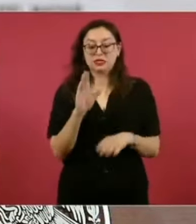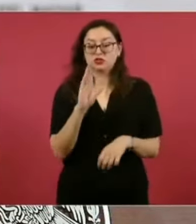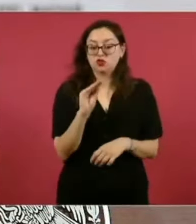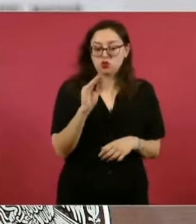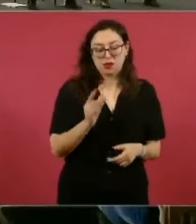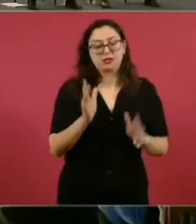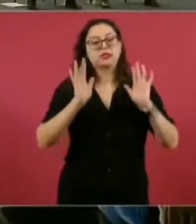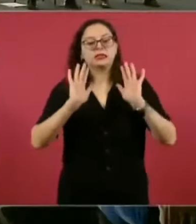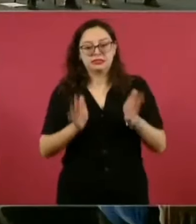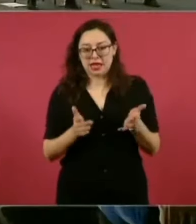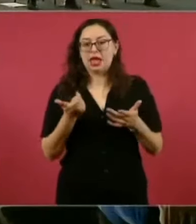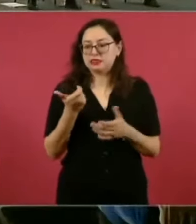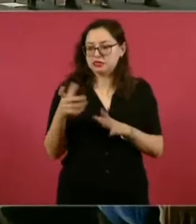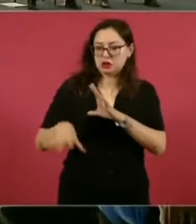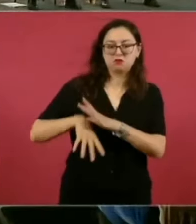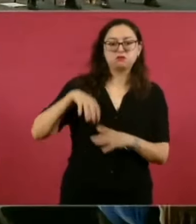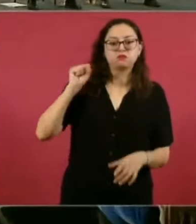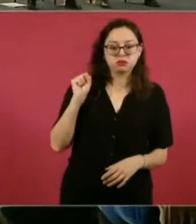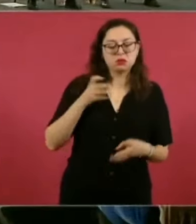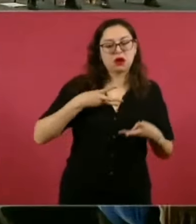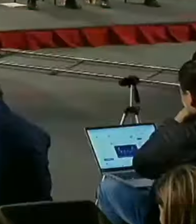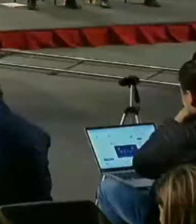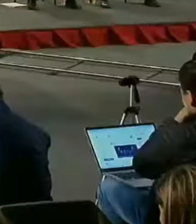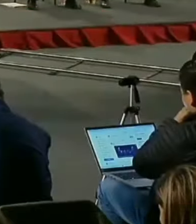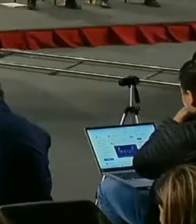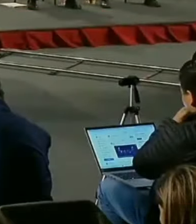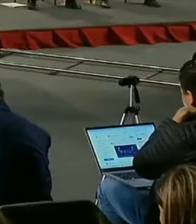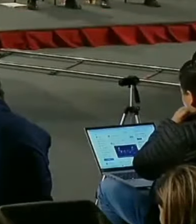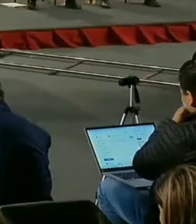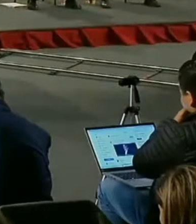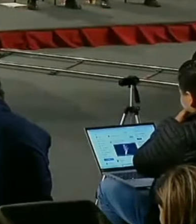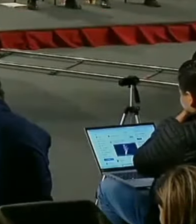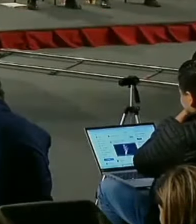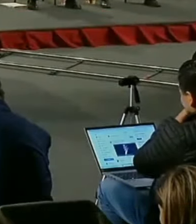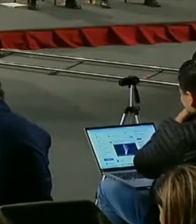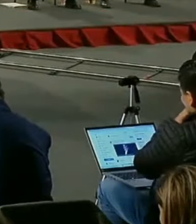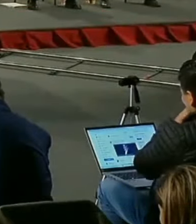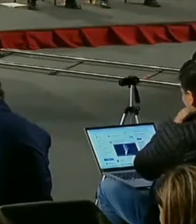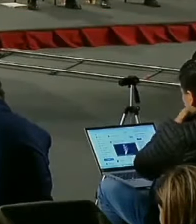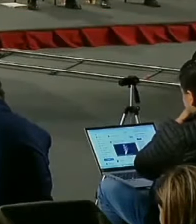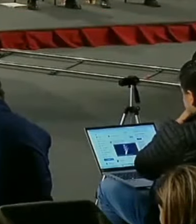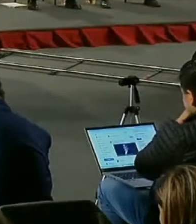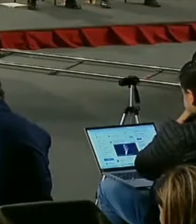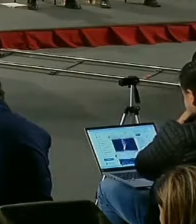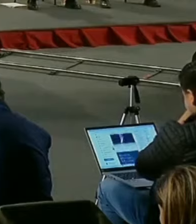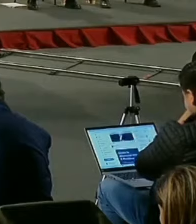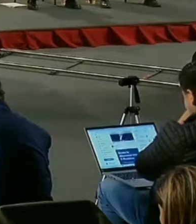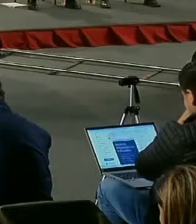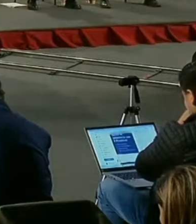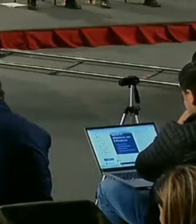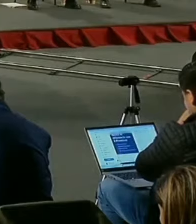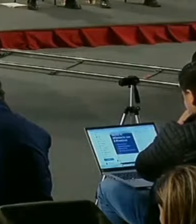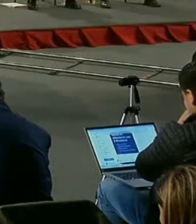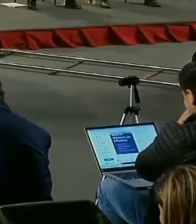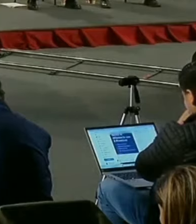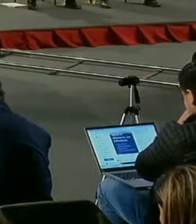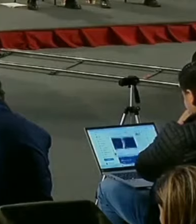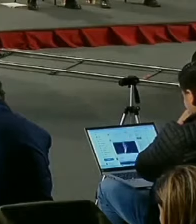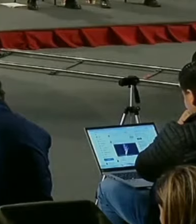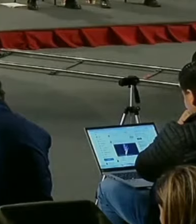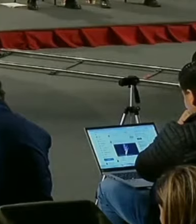algún retiro. Ya hay 15 estados que ya, en la siguiente, perdón, es que esta es la de la